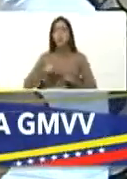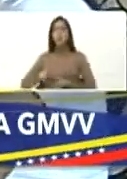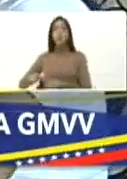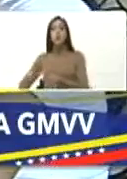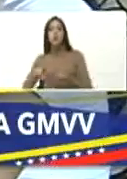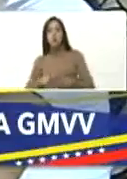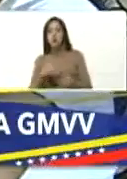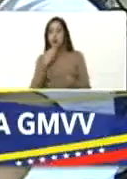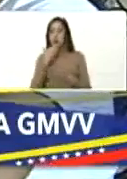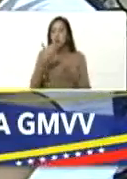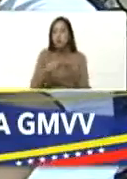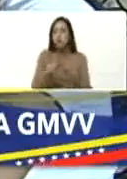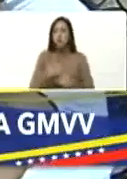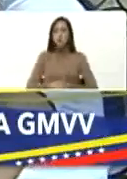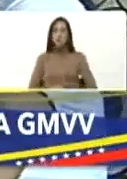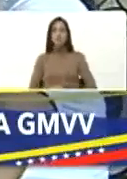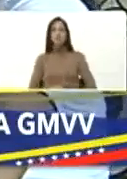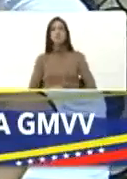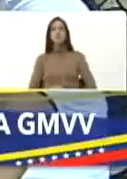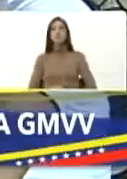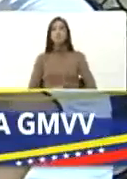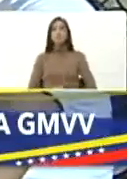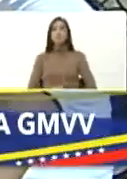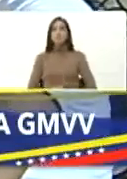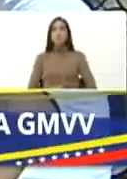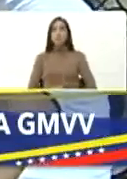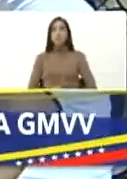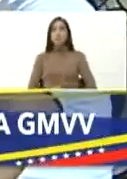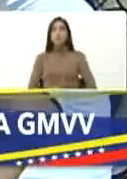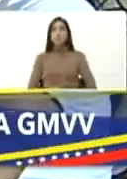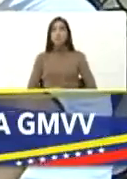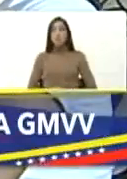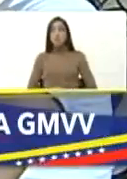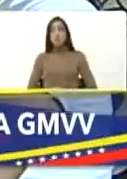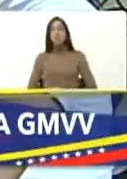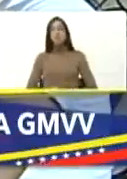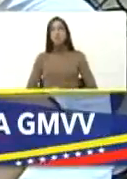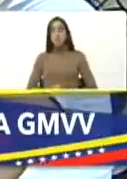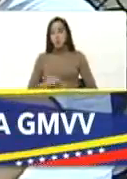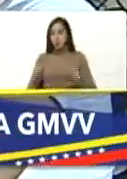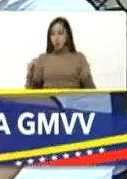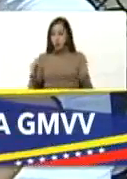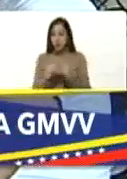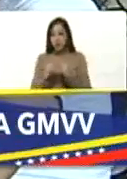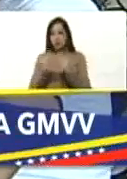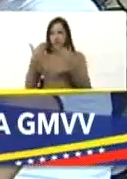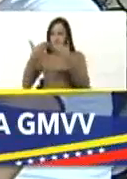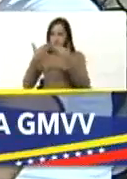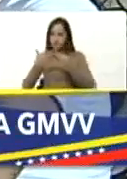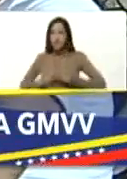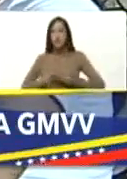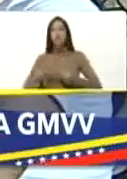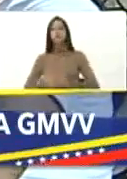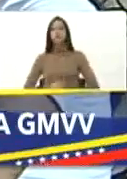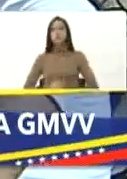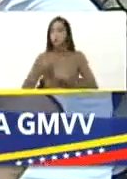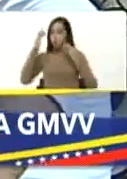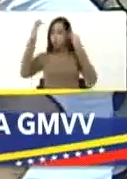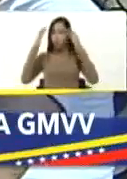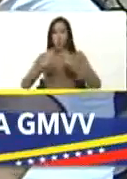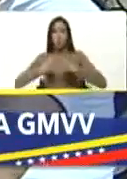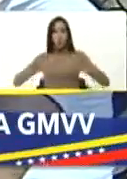estamos agradecidos, presidente, por obtener esta maravillosa vivienda, este sueño tan